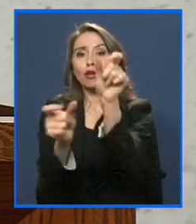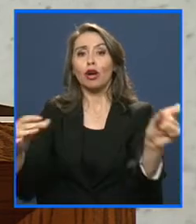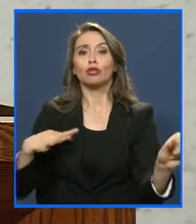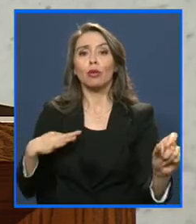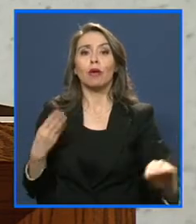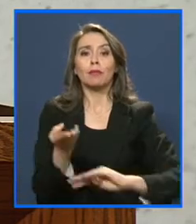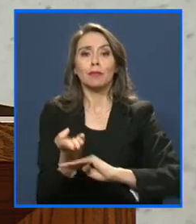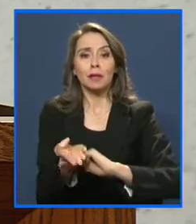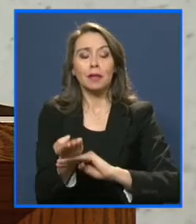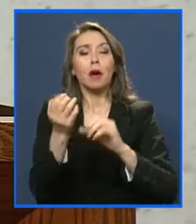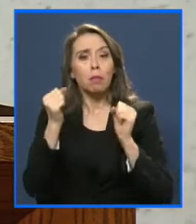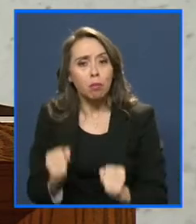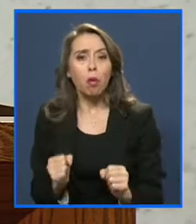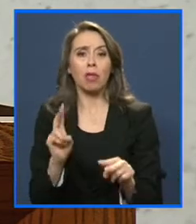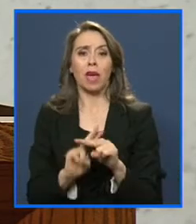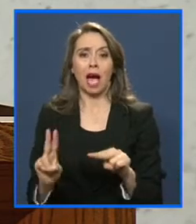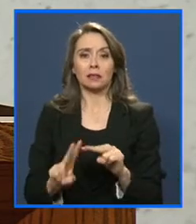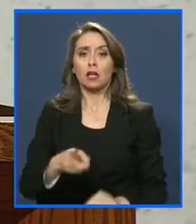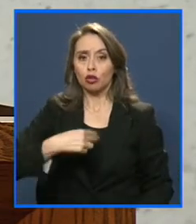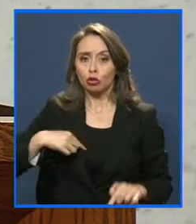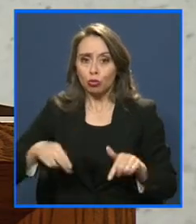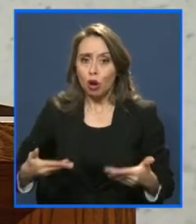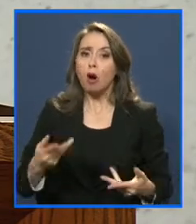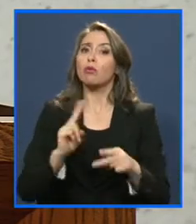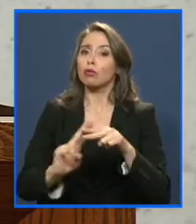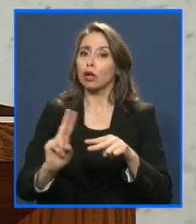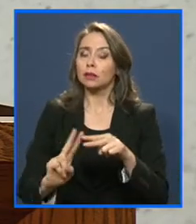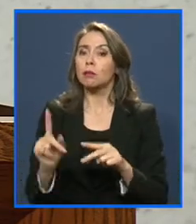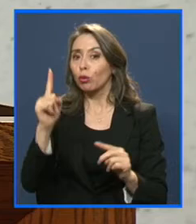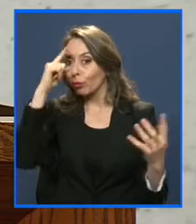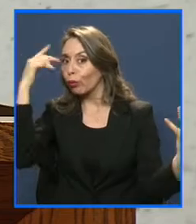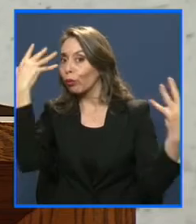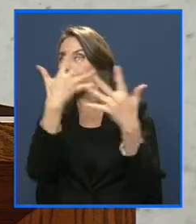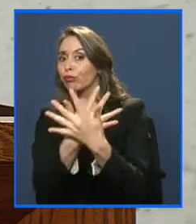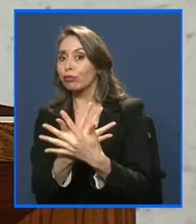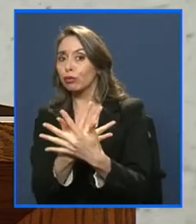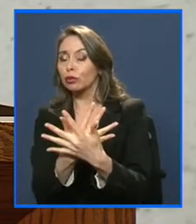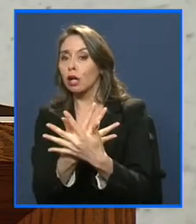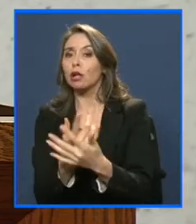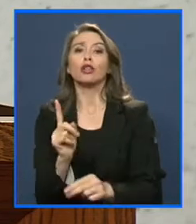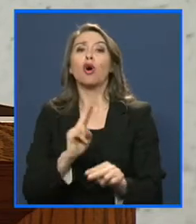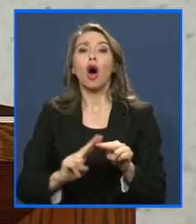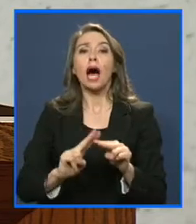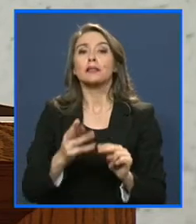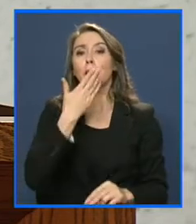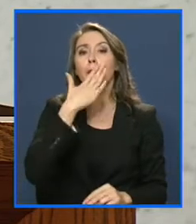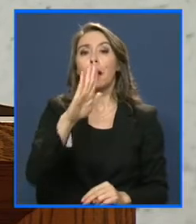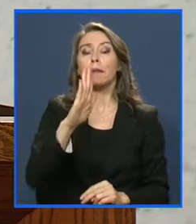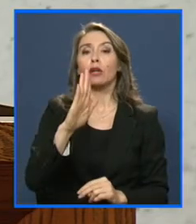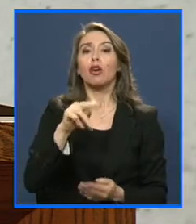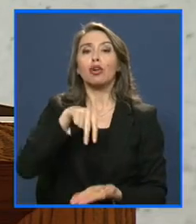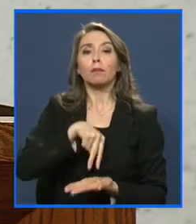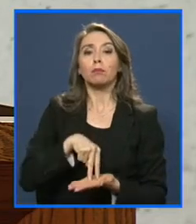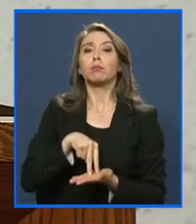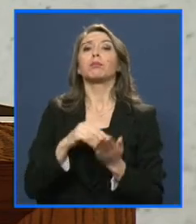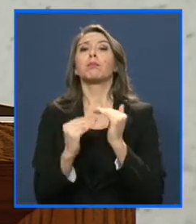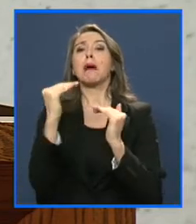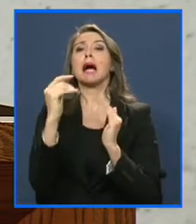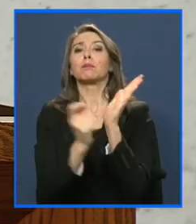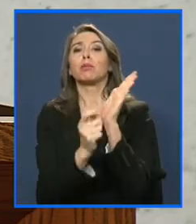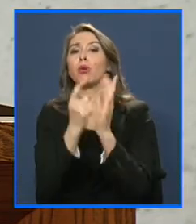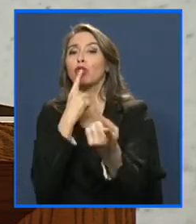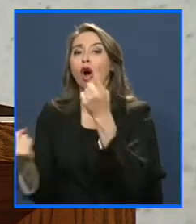podemos hacerlo y lo estamos haciendo y no confundamos no lo hacemos por mejorar la posición les encuentra que por cierto